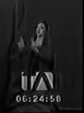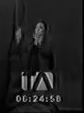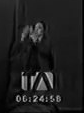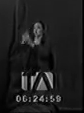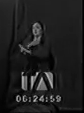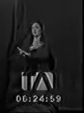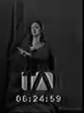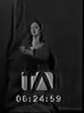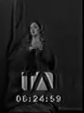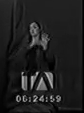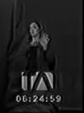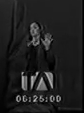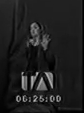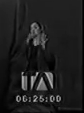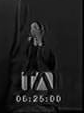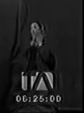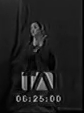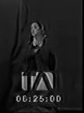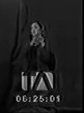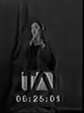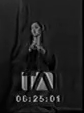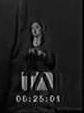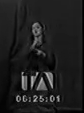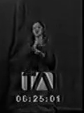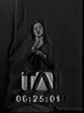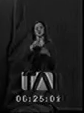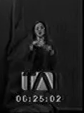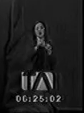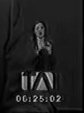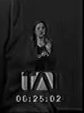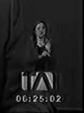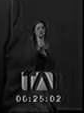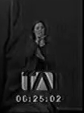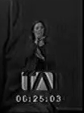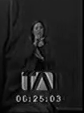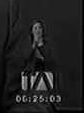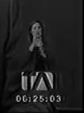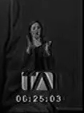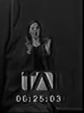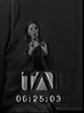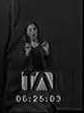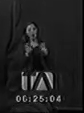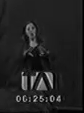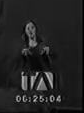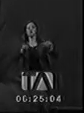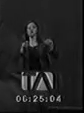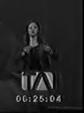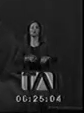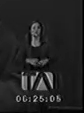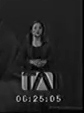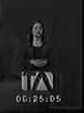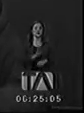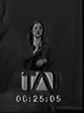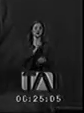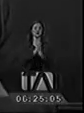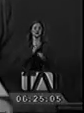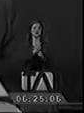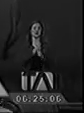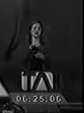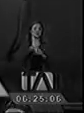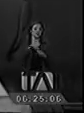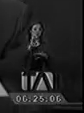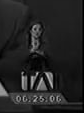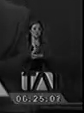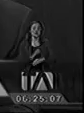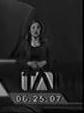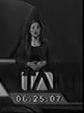comienzan a revisarse para revisar si es que aquellos tienen sobreprecios o algún tipo de viso de corrupción. Y hay técnicos que están trabajando en el país,